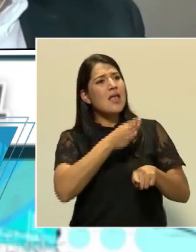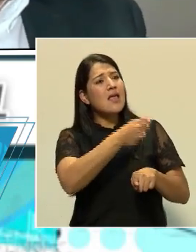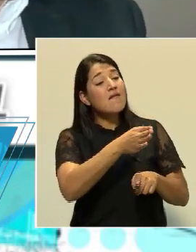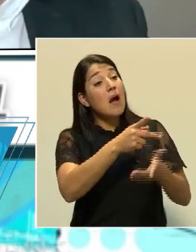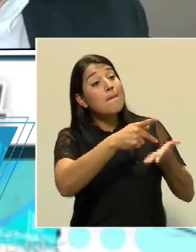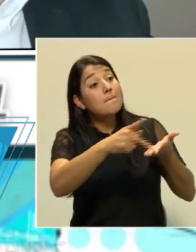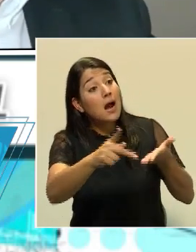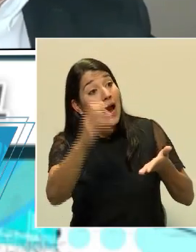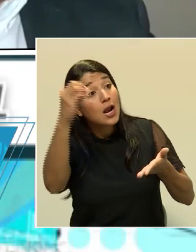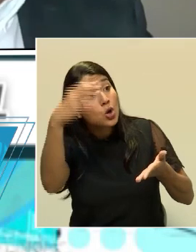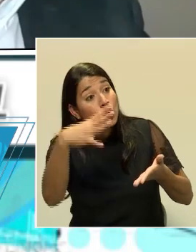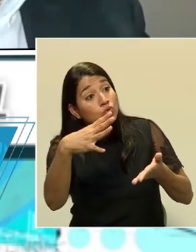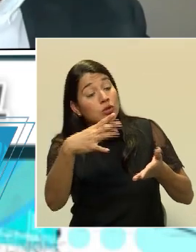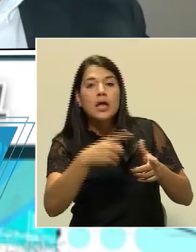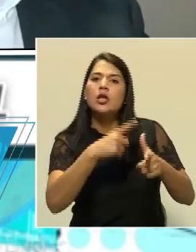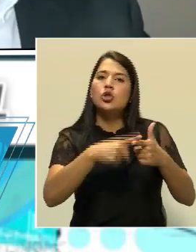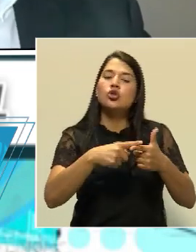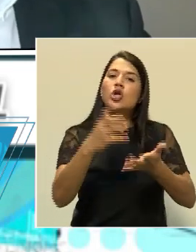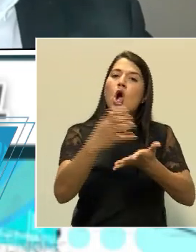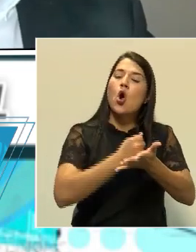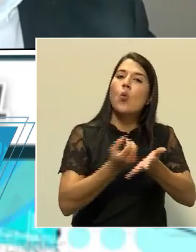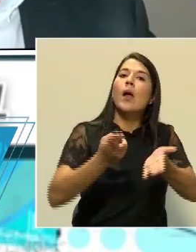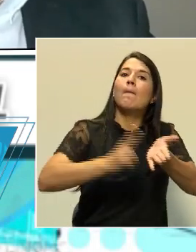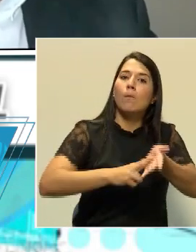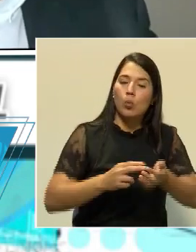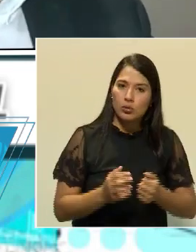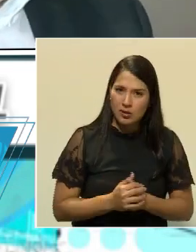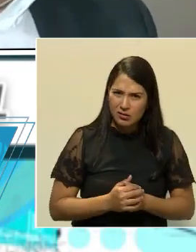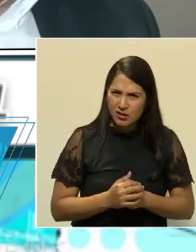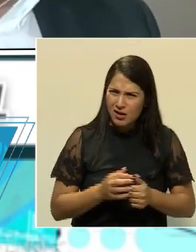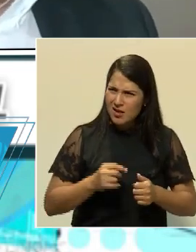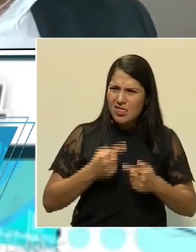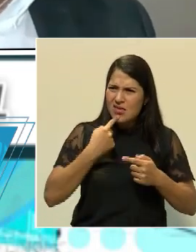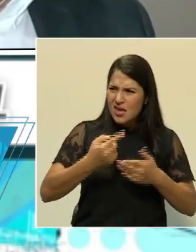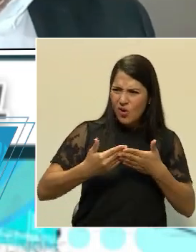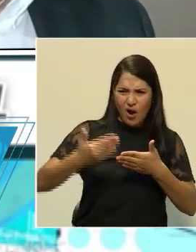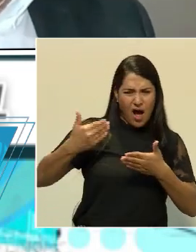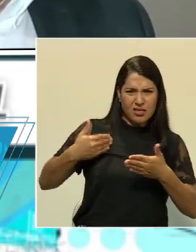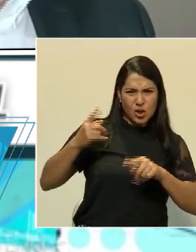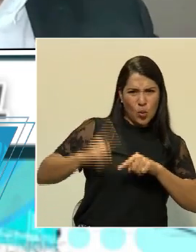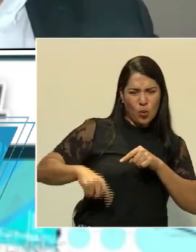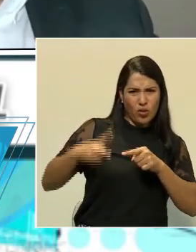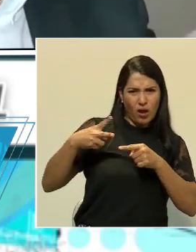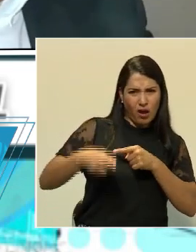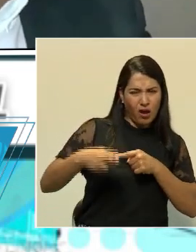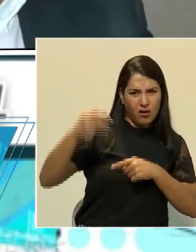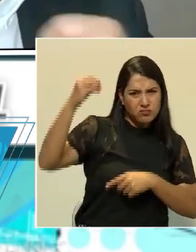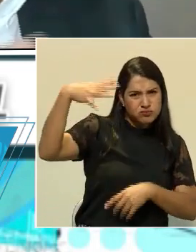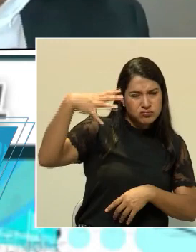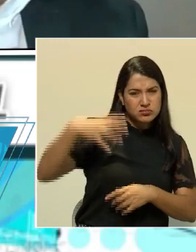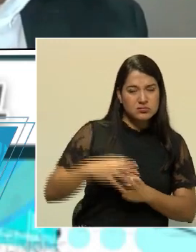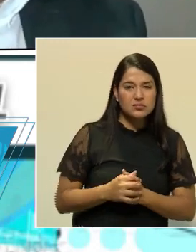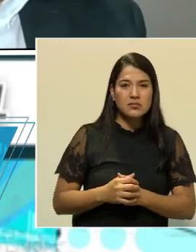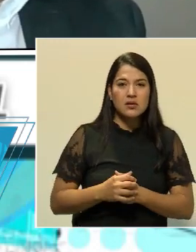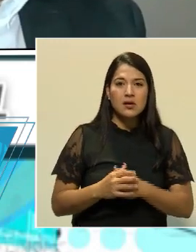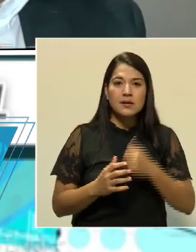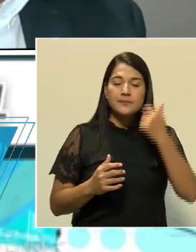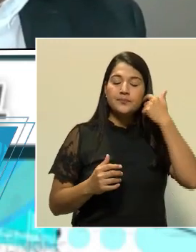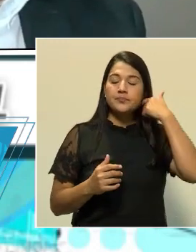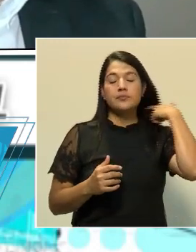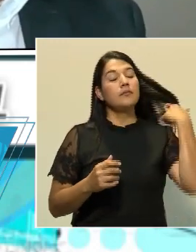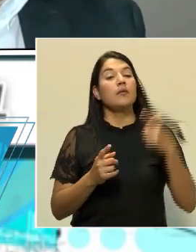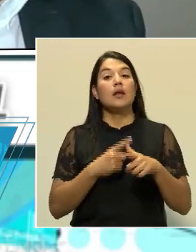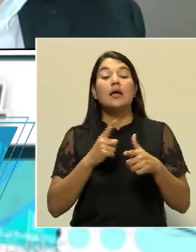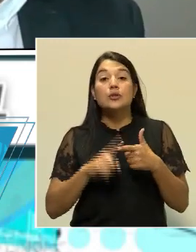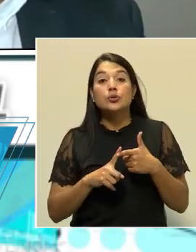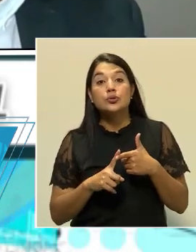cortado la luz para reconexión. Y estaban haciendo este esfuerzo exactamente porque necesitaban tener